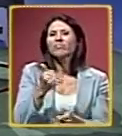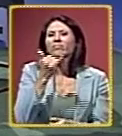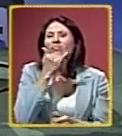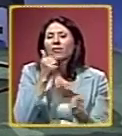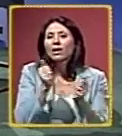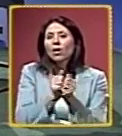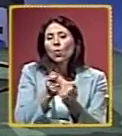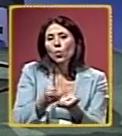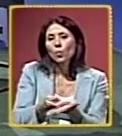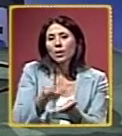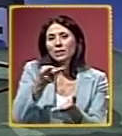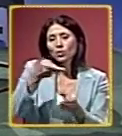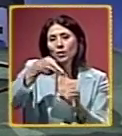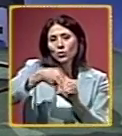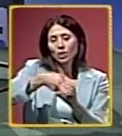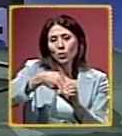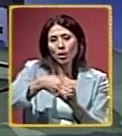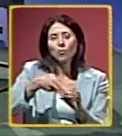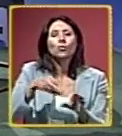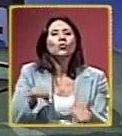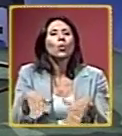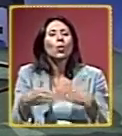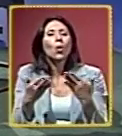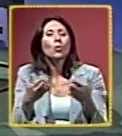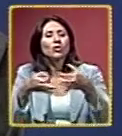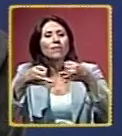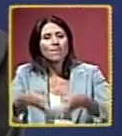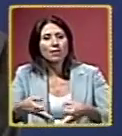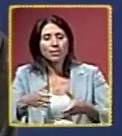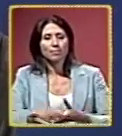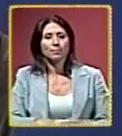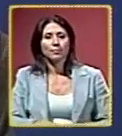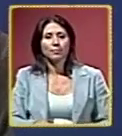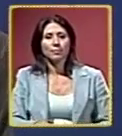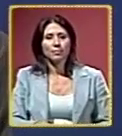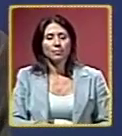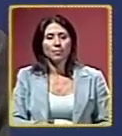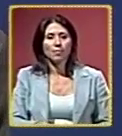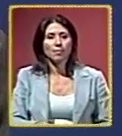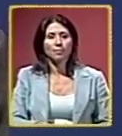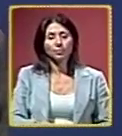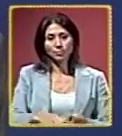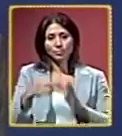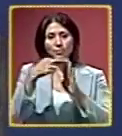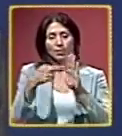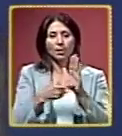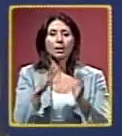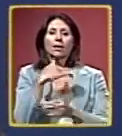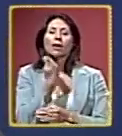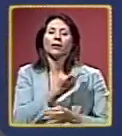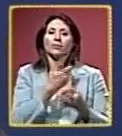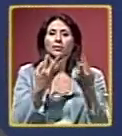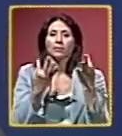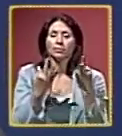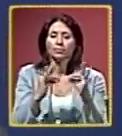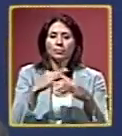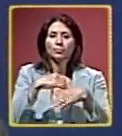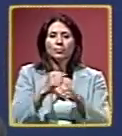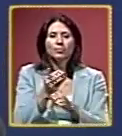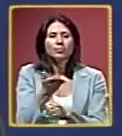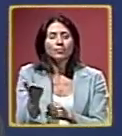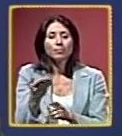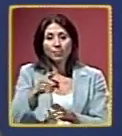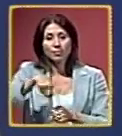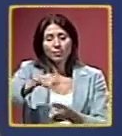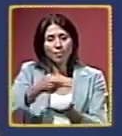los precios de los hidrocarburos? ¿Cómo es que se fijan? La regla que hemos tratado de seguir es que se